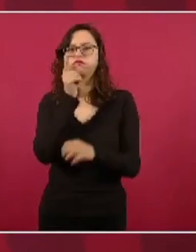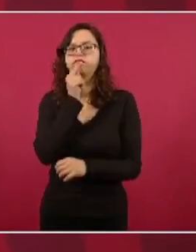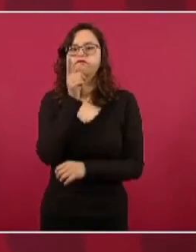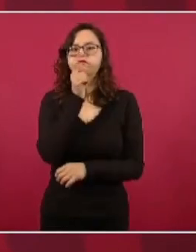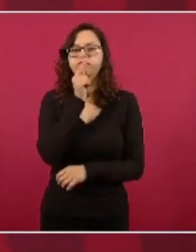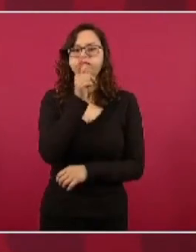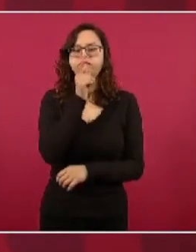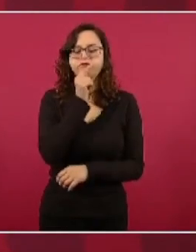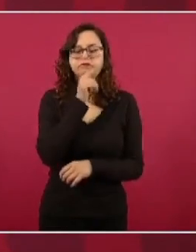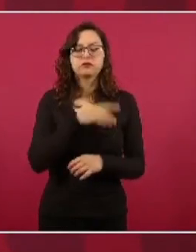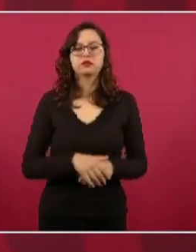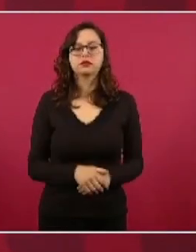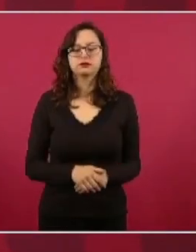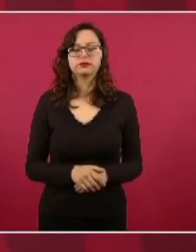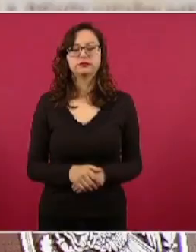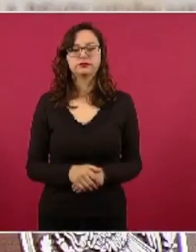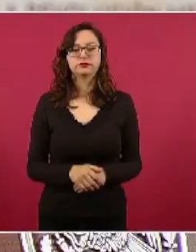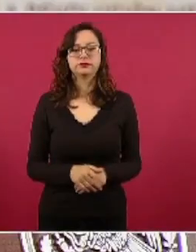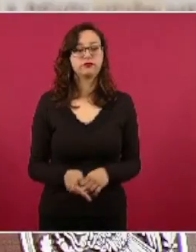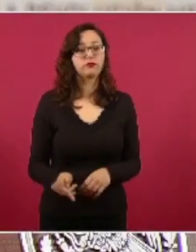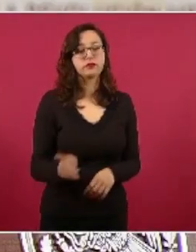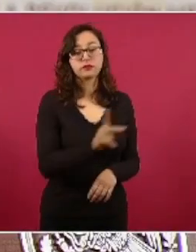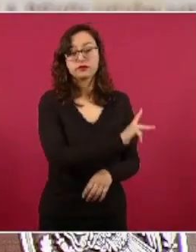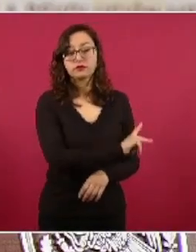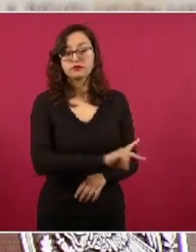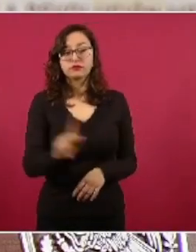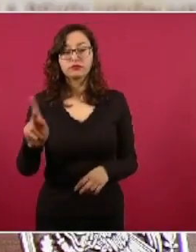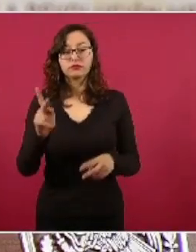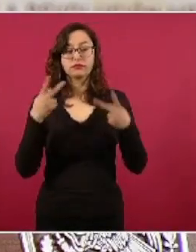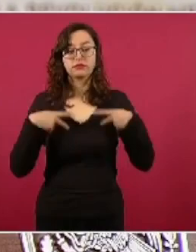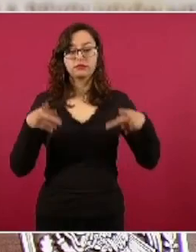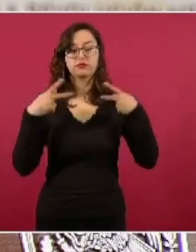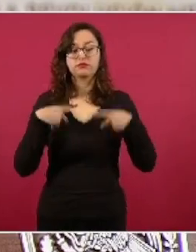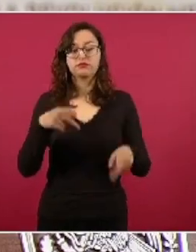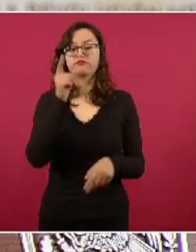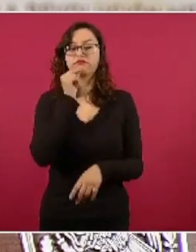se han formado a todo el personal,